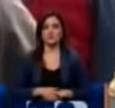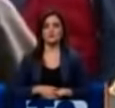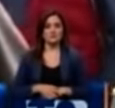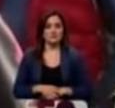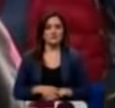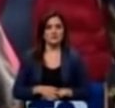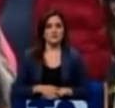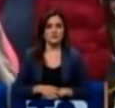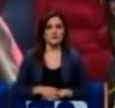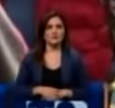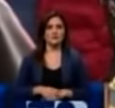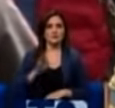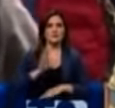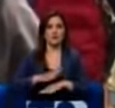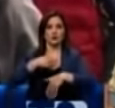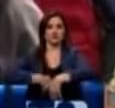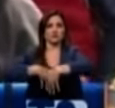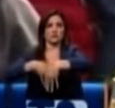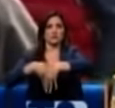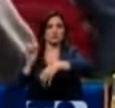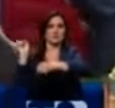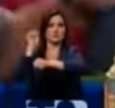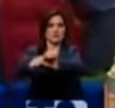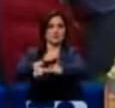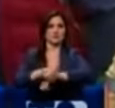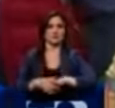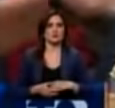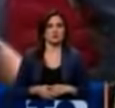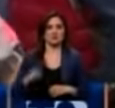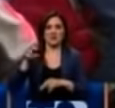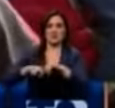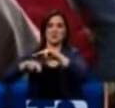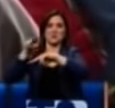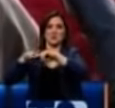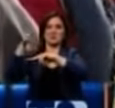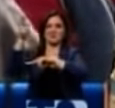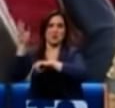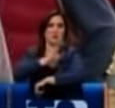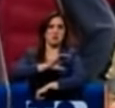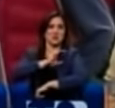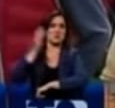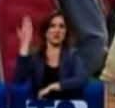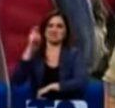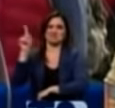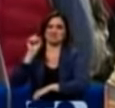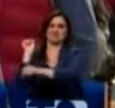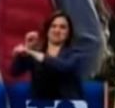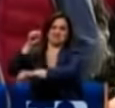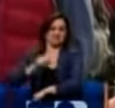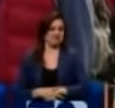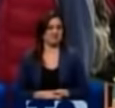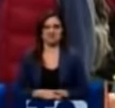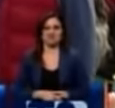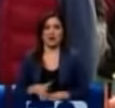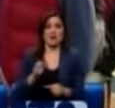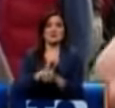El motivo del día de la marcha de hoy es para rechazar completamente las obras y la publicidad que está queriendo hacer el alcalde. Primero porque no están haciendo